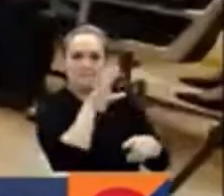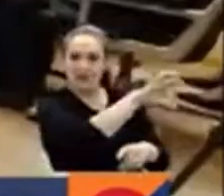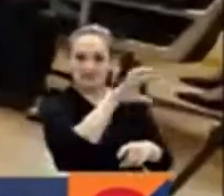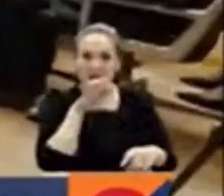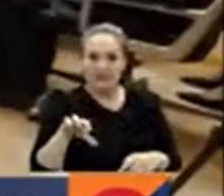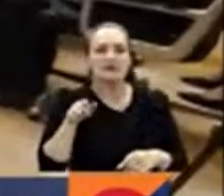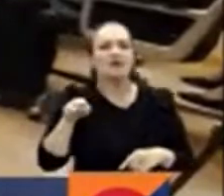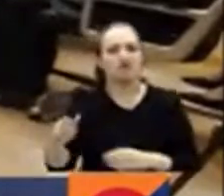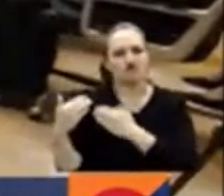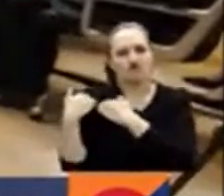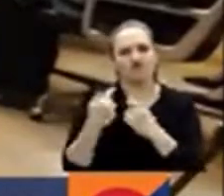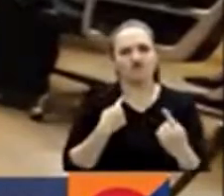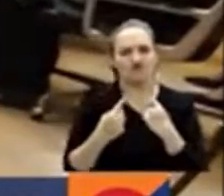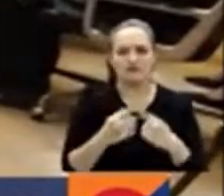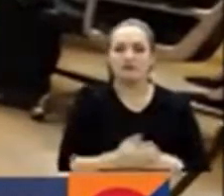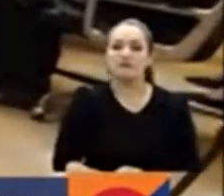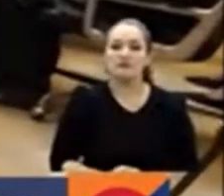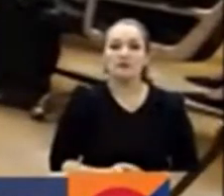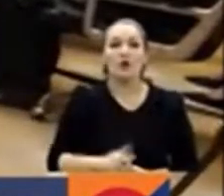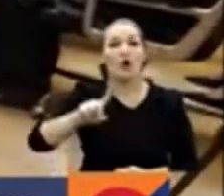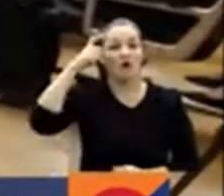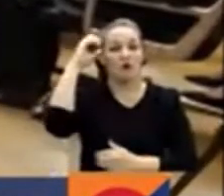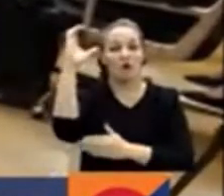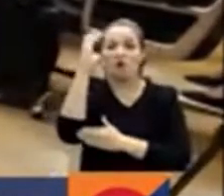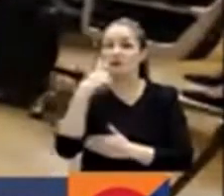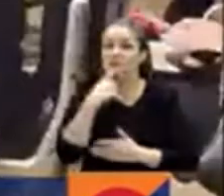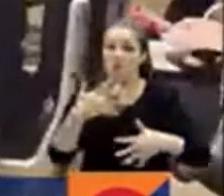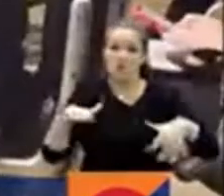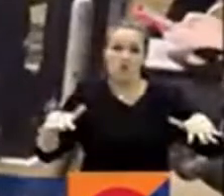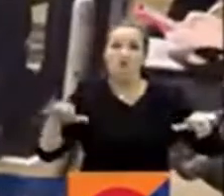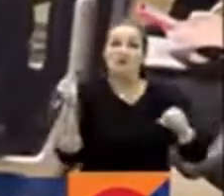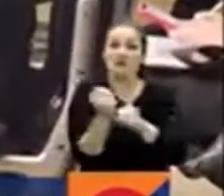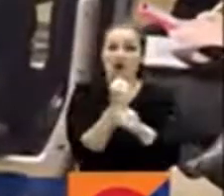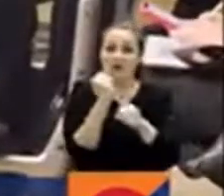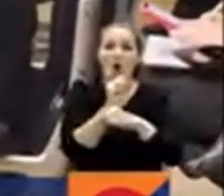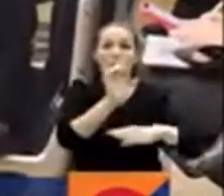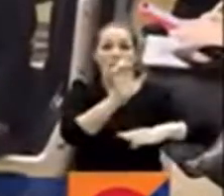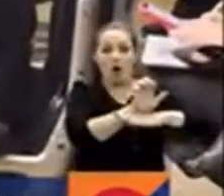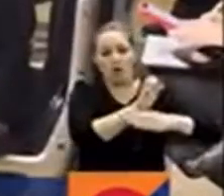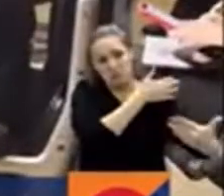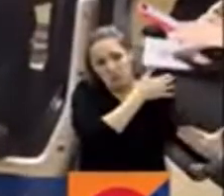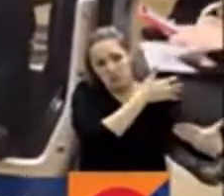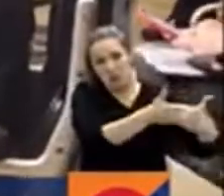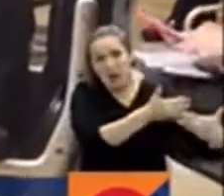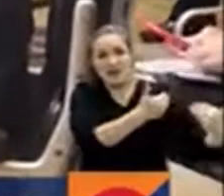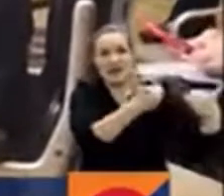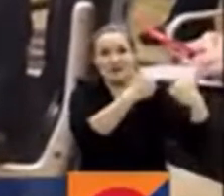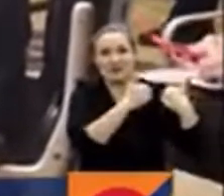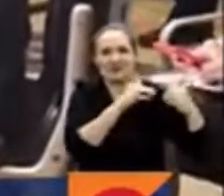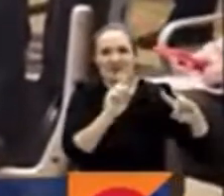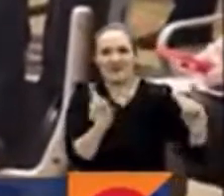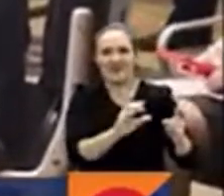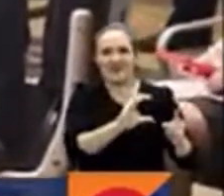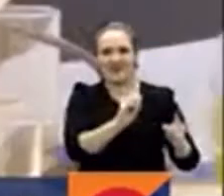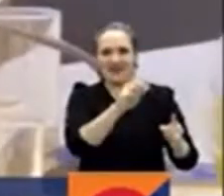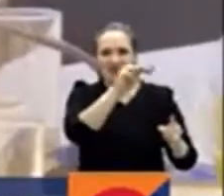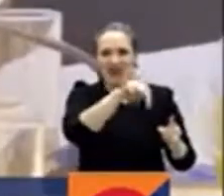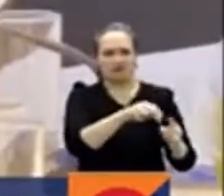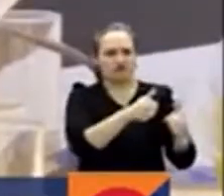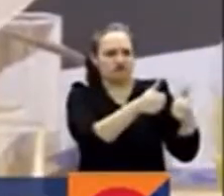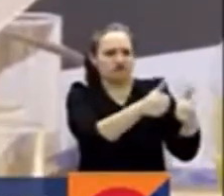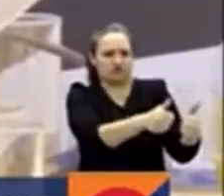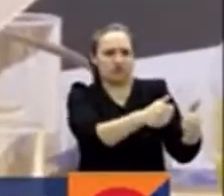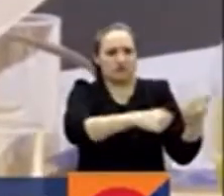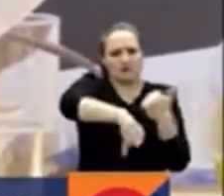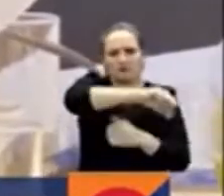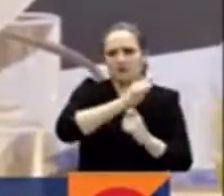ecuatoriano. El gobierno colombiano resaltó la labor adelantada por Ecuador en la presidencia de la CAN y confirmó su apoyo al gobierno peruano que hoy